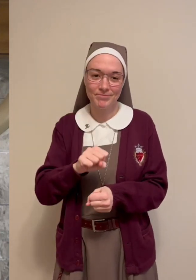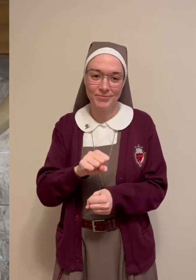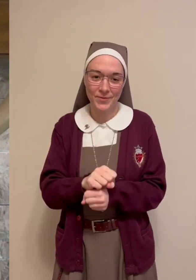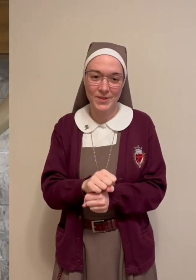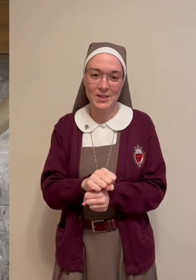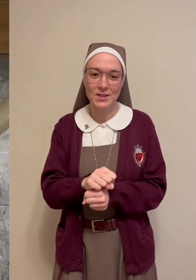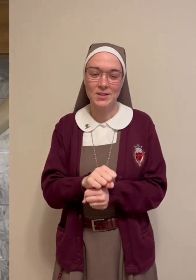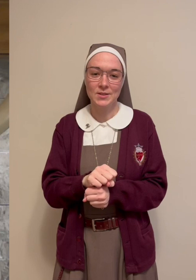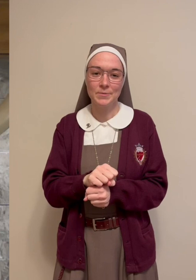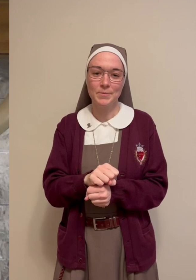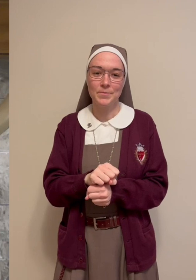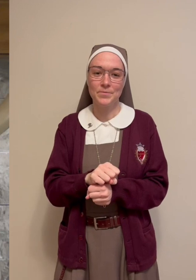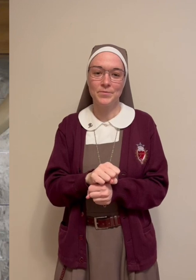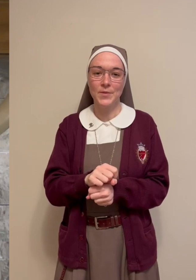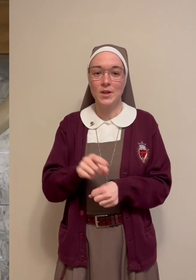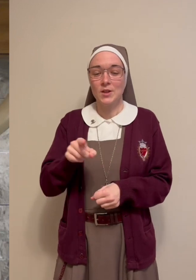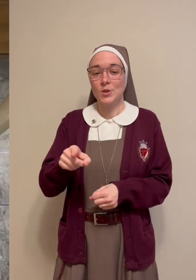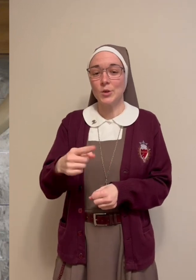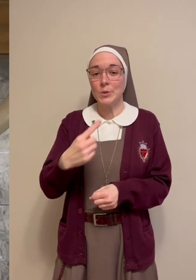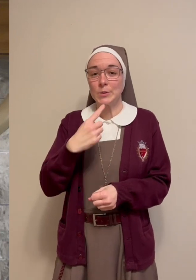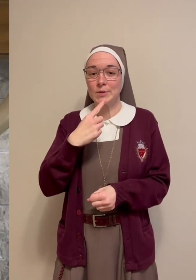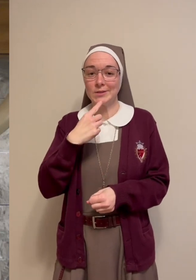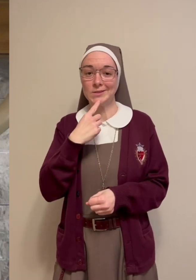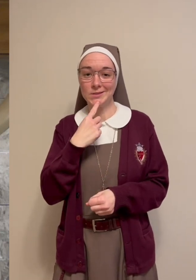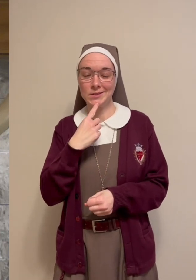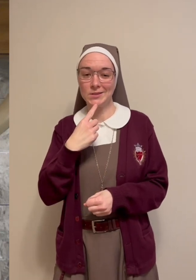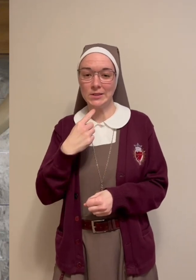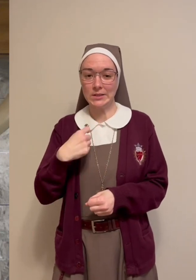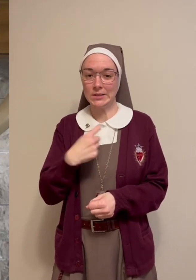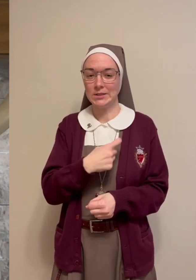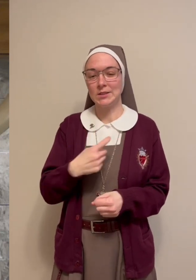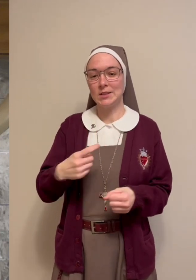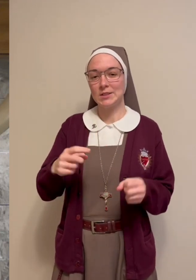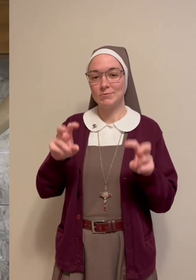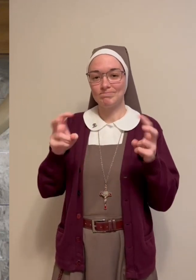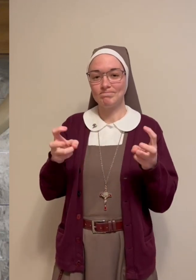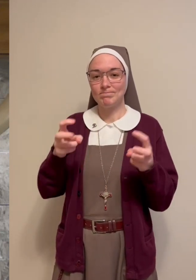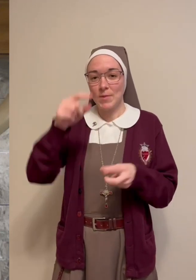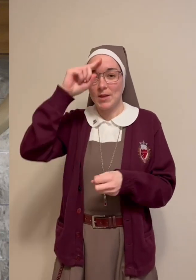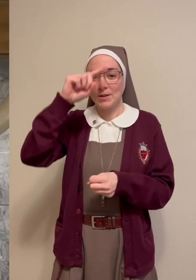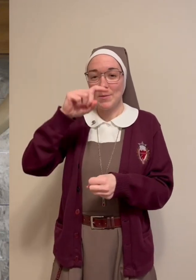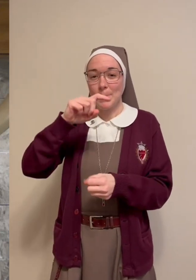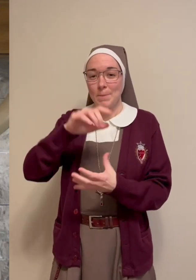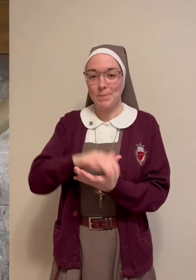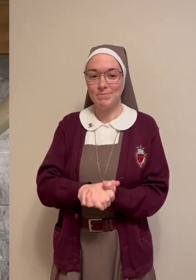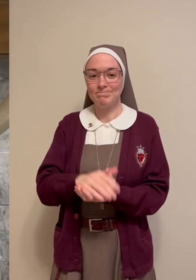eres tú mismo. Tú nos dijiste, crean en mí.